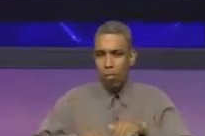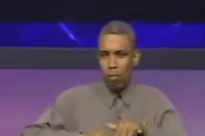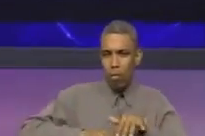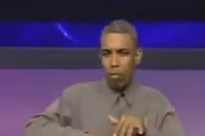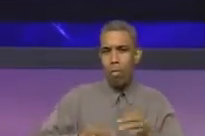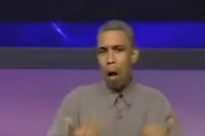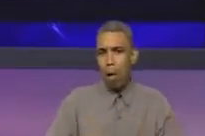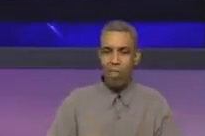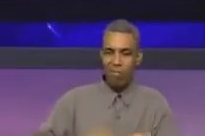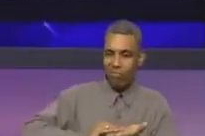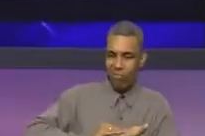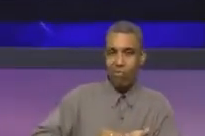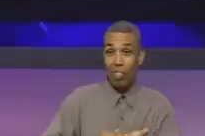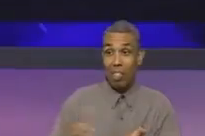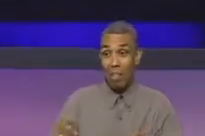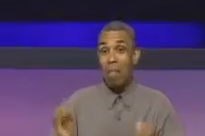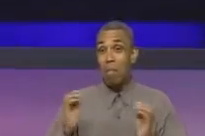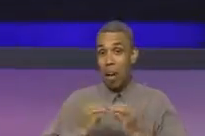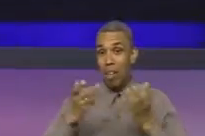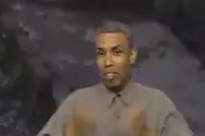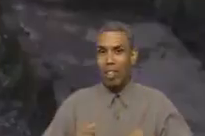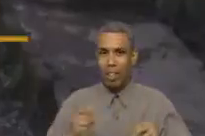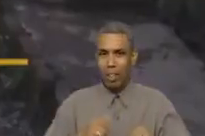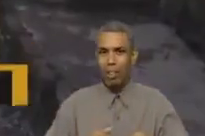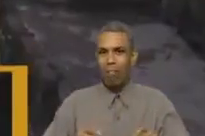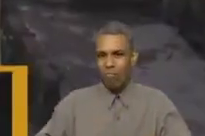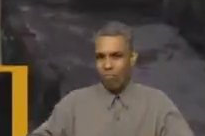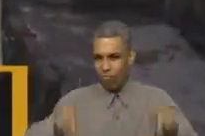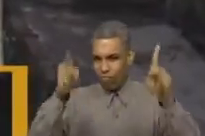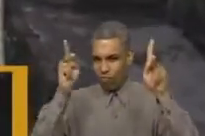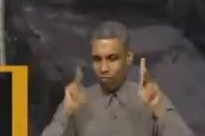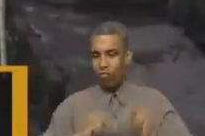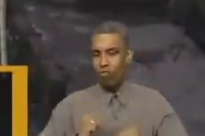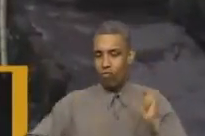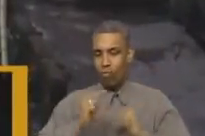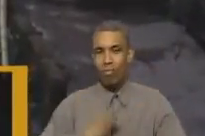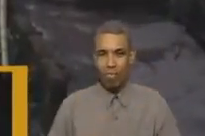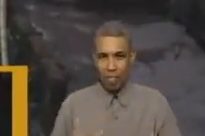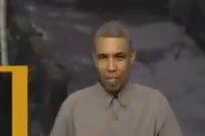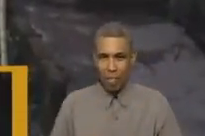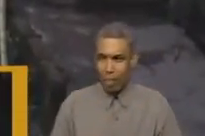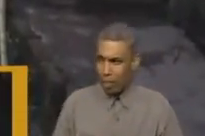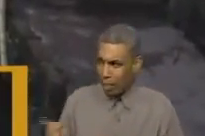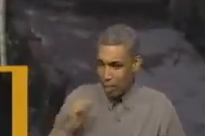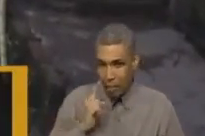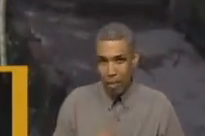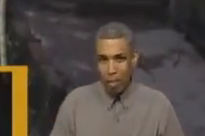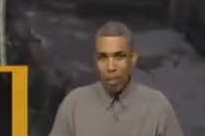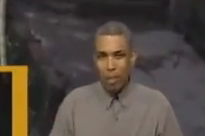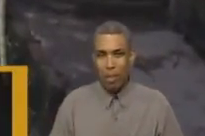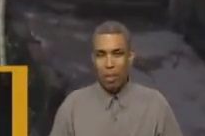proponen construir un puente. Los habitantes del sector conocido como Cielo Abierto, al suroriente de la ciudad, decidieron por sus propios